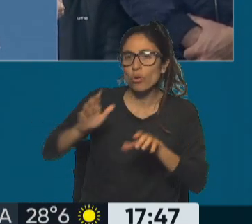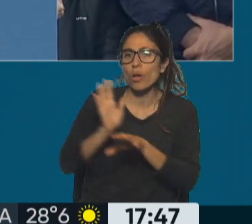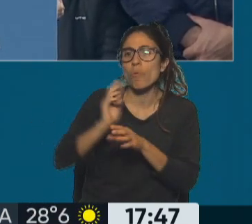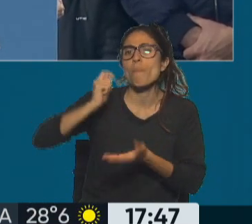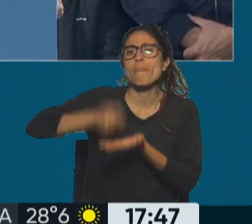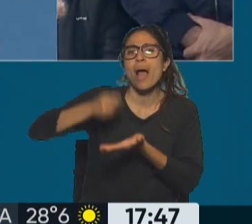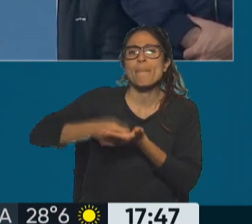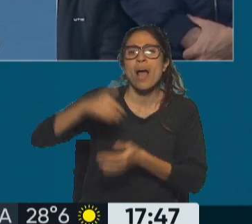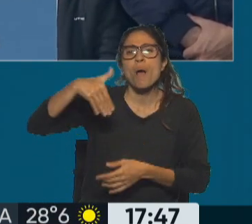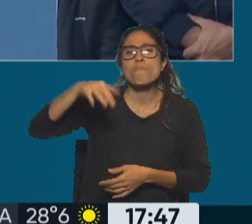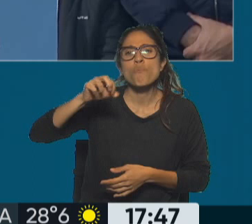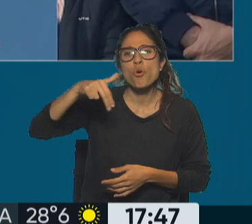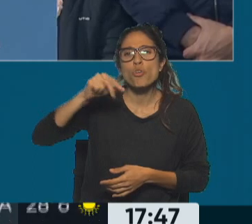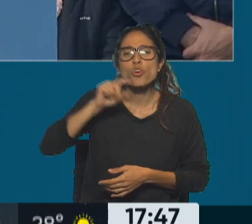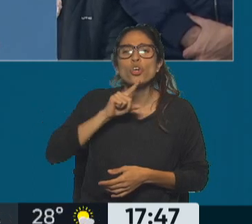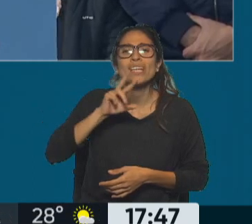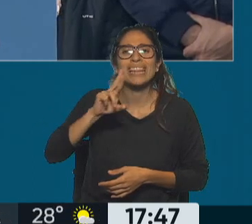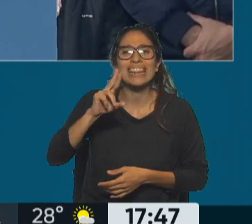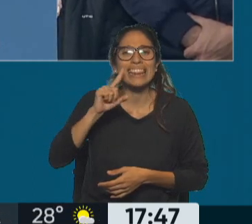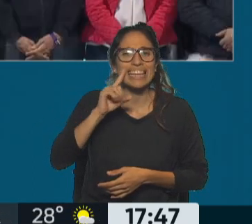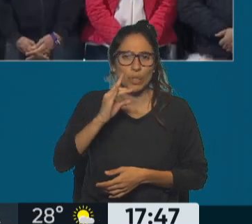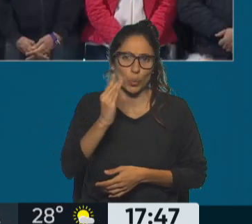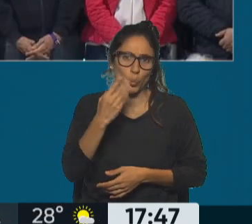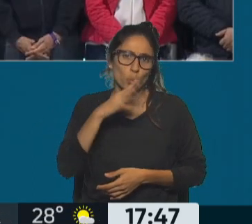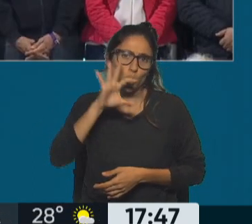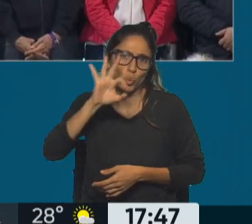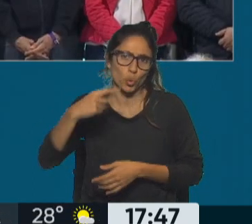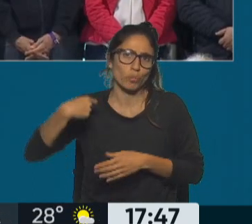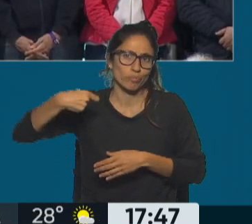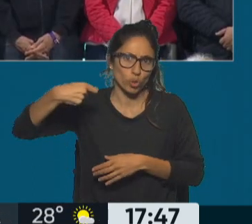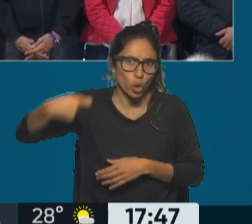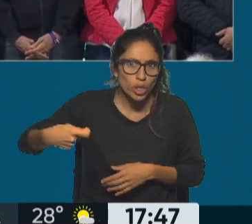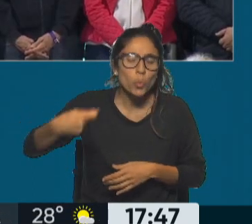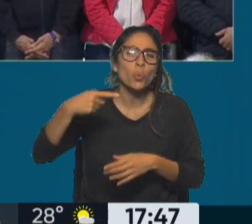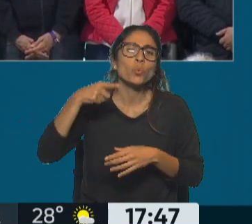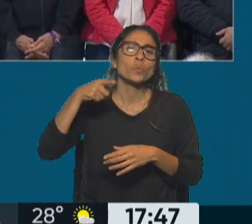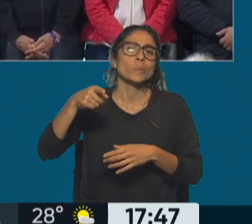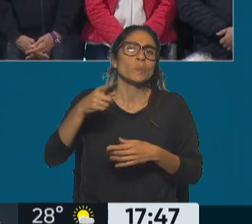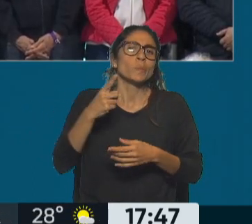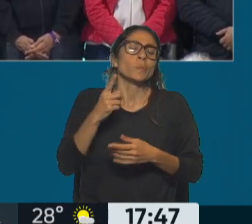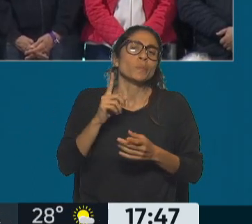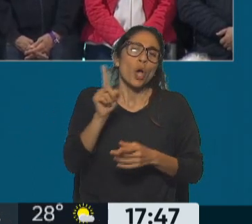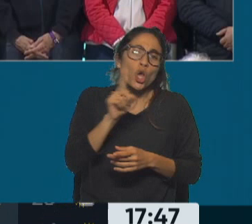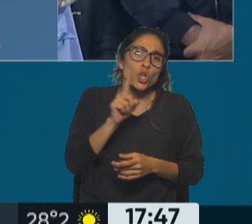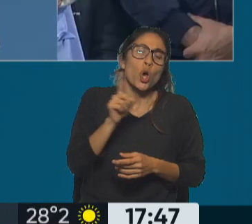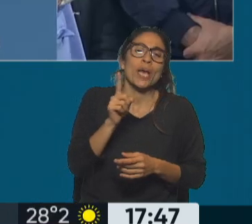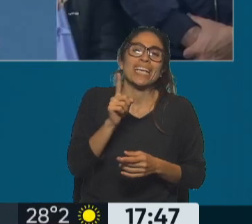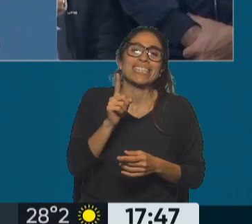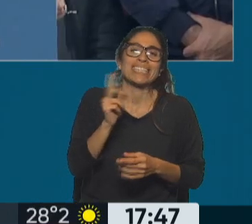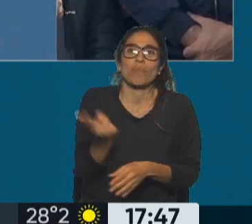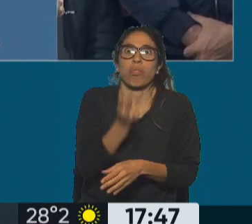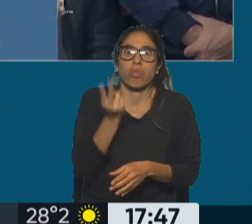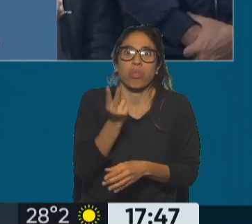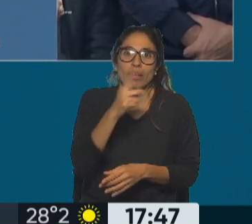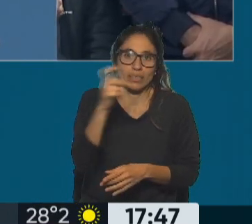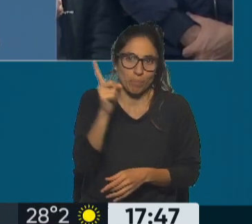no con formas distintas de trabajar, sino también es poner justamente, ¿no?, allí